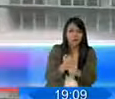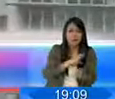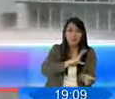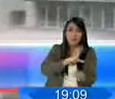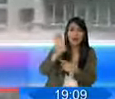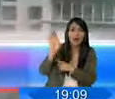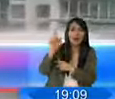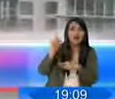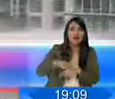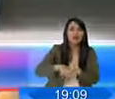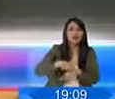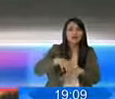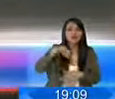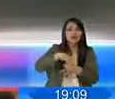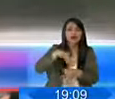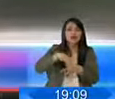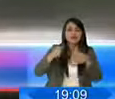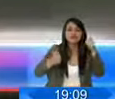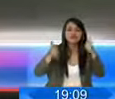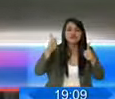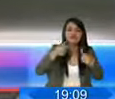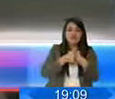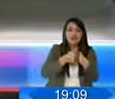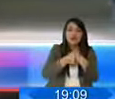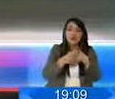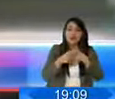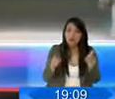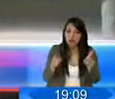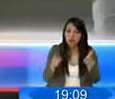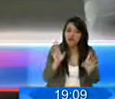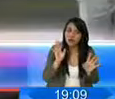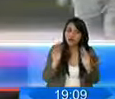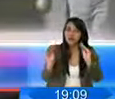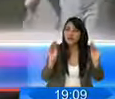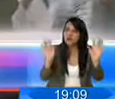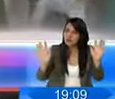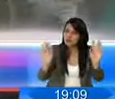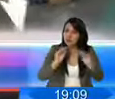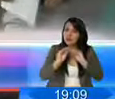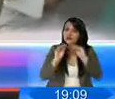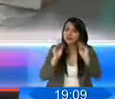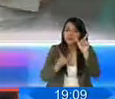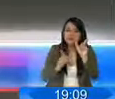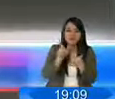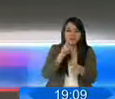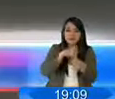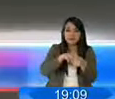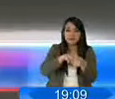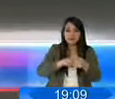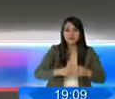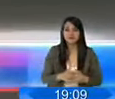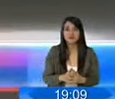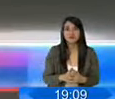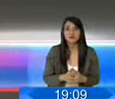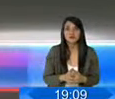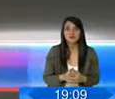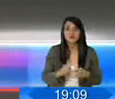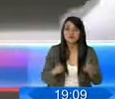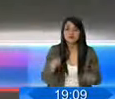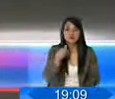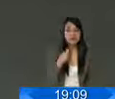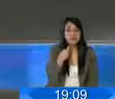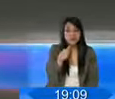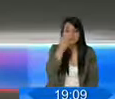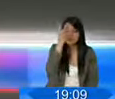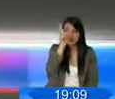la calentura de las elecciones, aunque acá también se hace advertencias a los afiliados. De ustedes depende